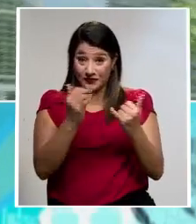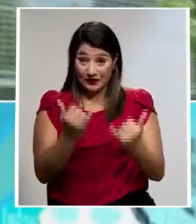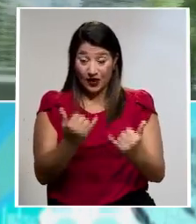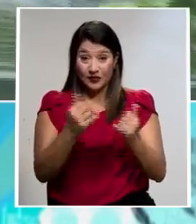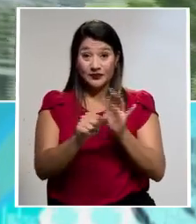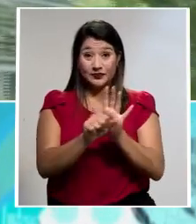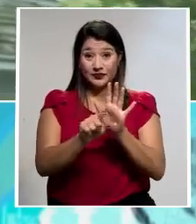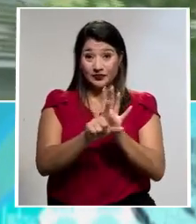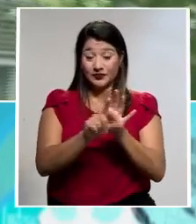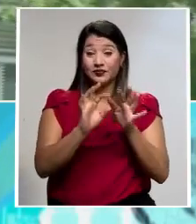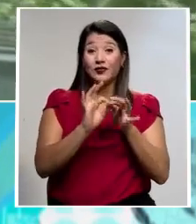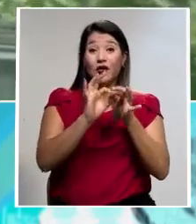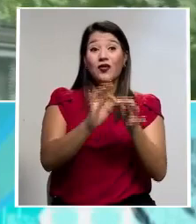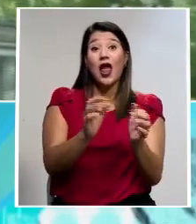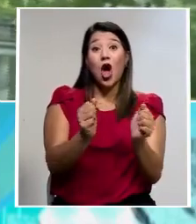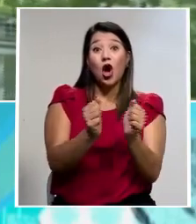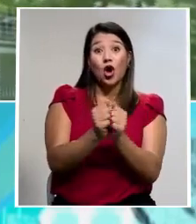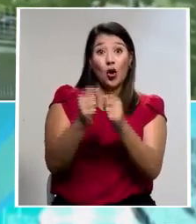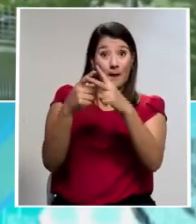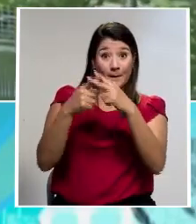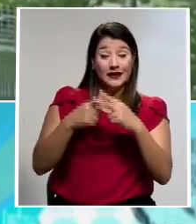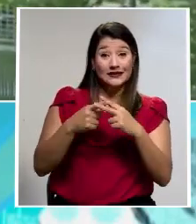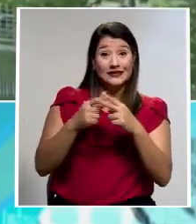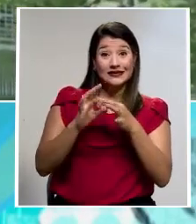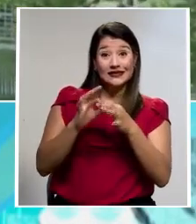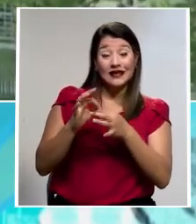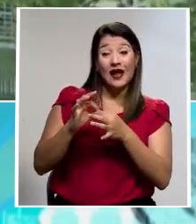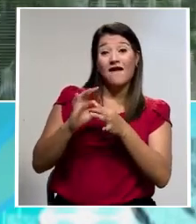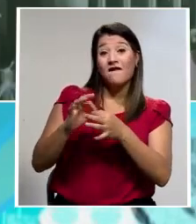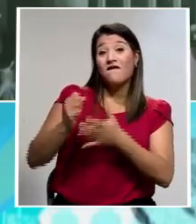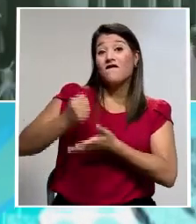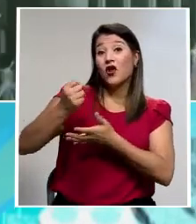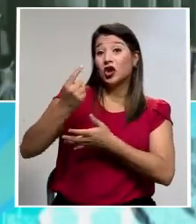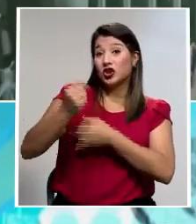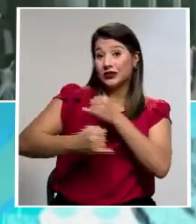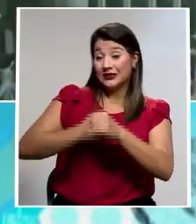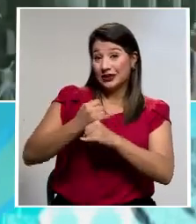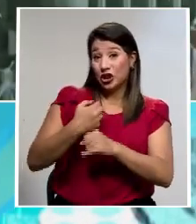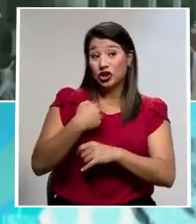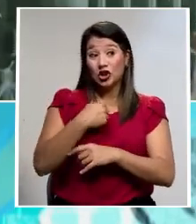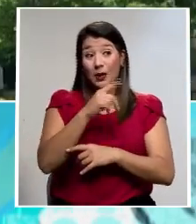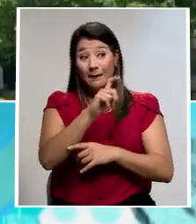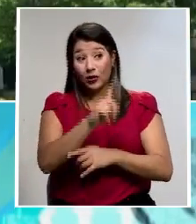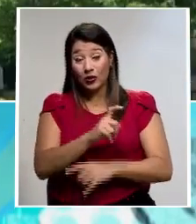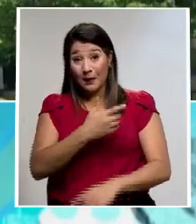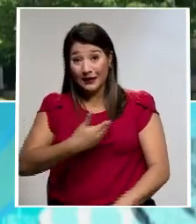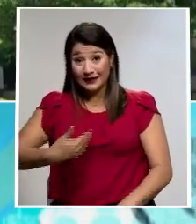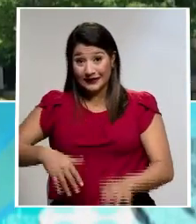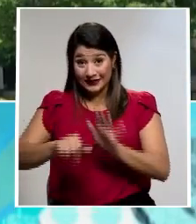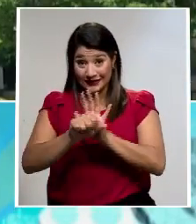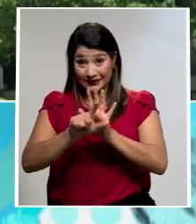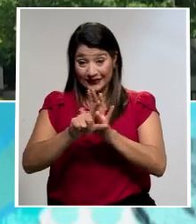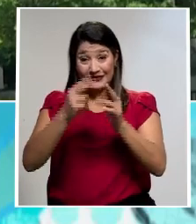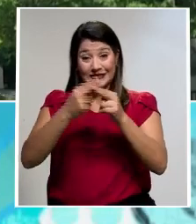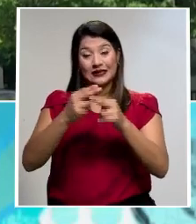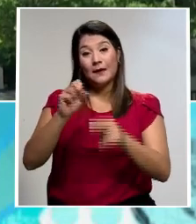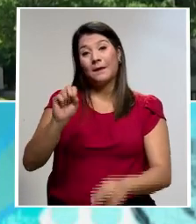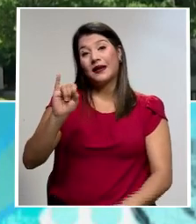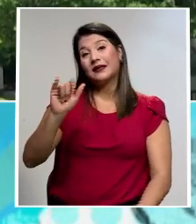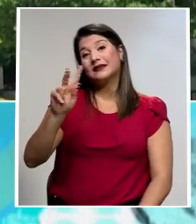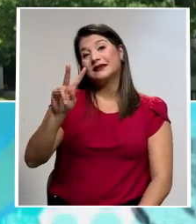la situación con este crédito, preguntamos a la presidenta del Congreso, Silvia Hernández, la